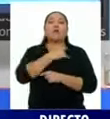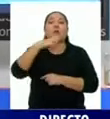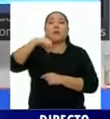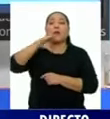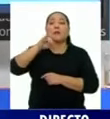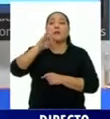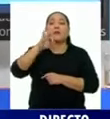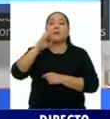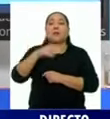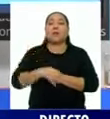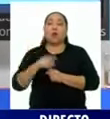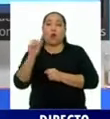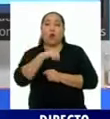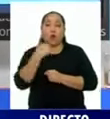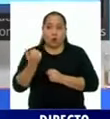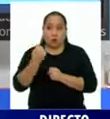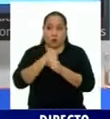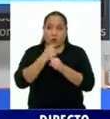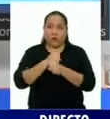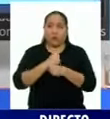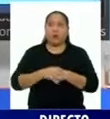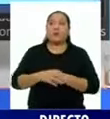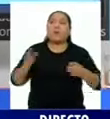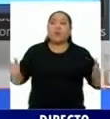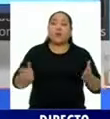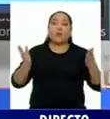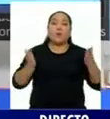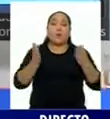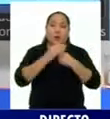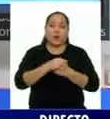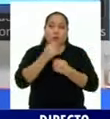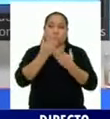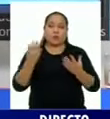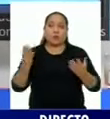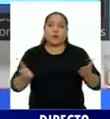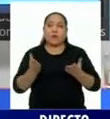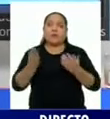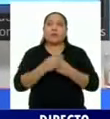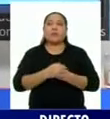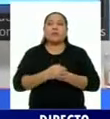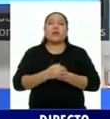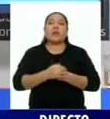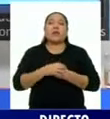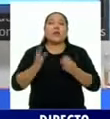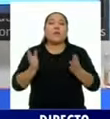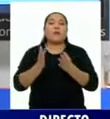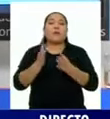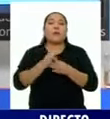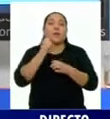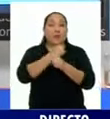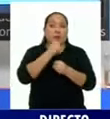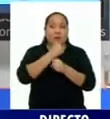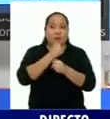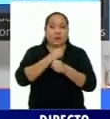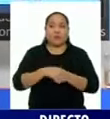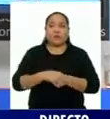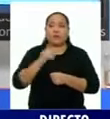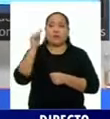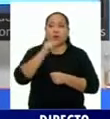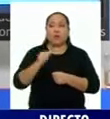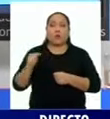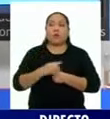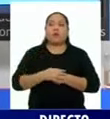Un segundo eje de intervención ha sido promover intervenciones que faciliten y promuevan la empleabilidad y con ello la